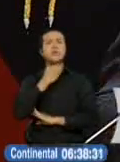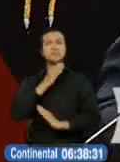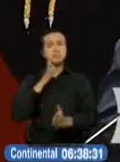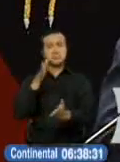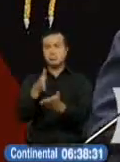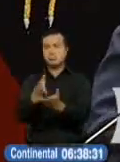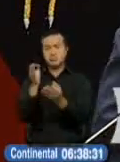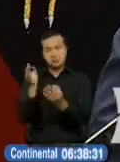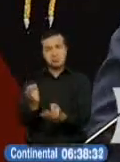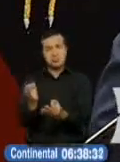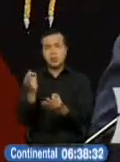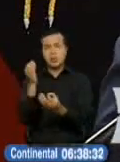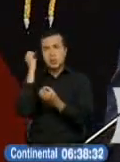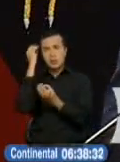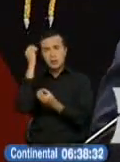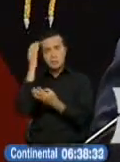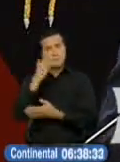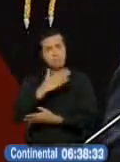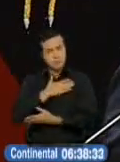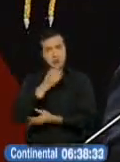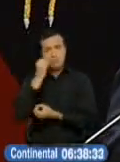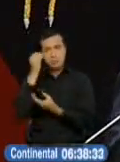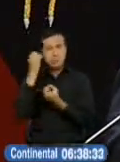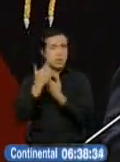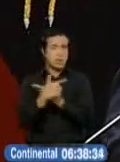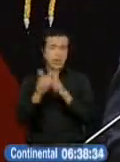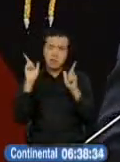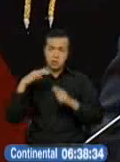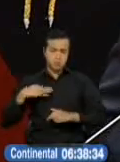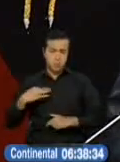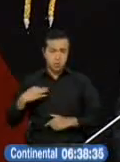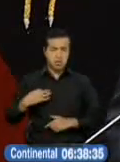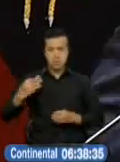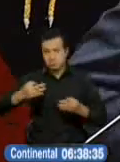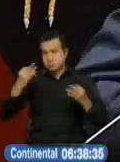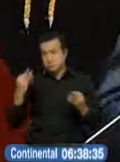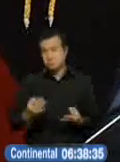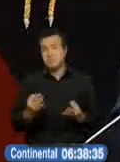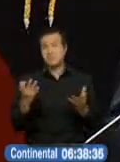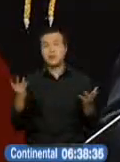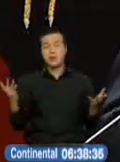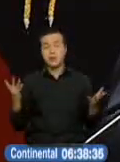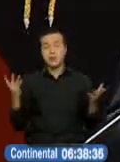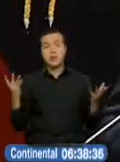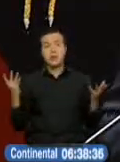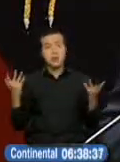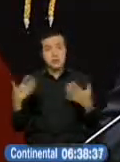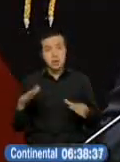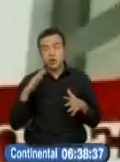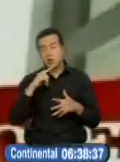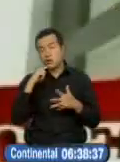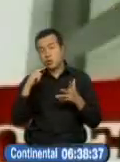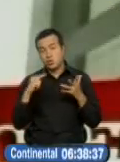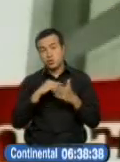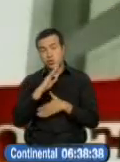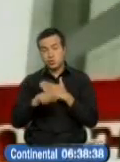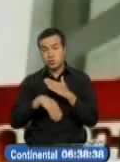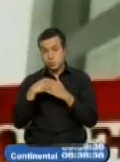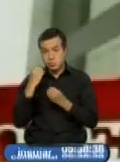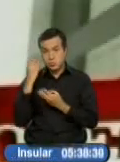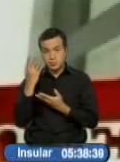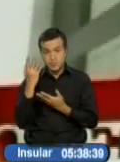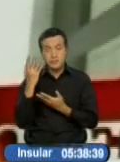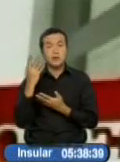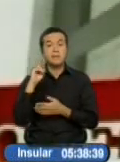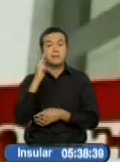estaré rendiendo mi versión libre y voluntaria como corresponde y todo lo que se requiera. Por último, el